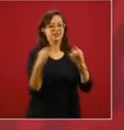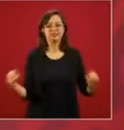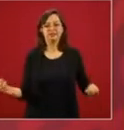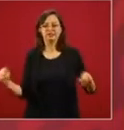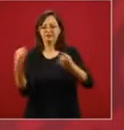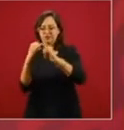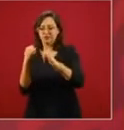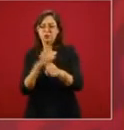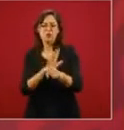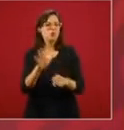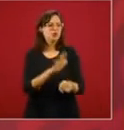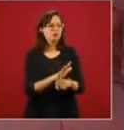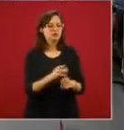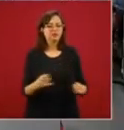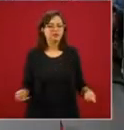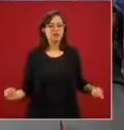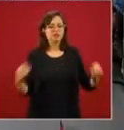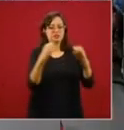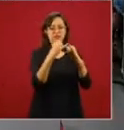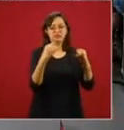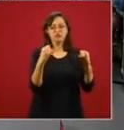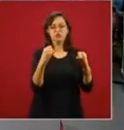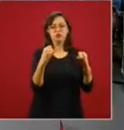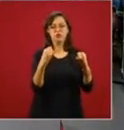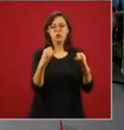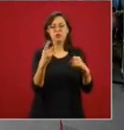Instituto de Telecomunicaciones,